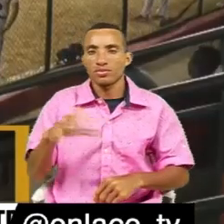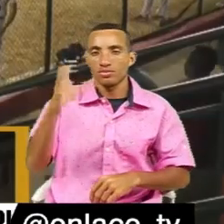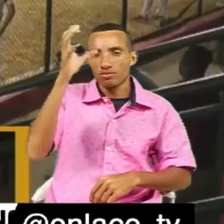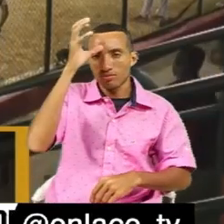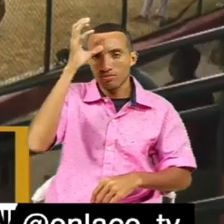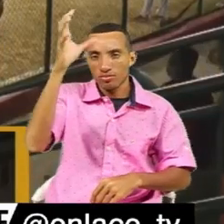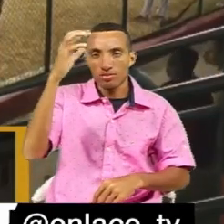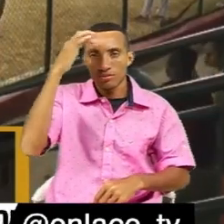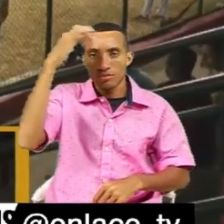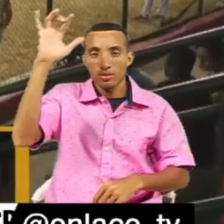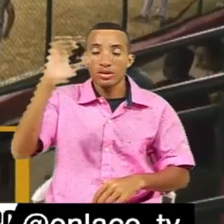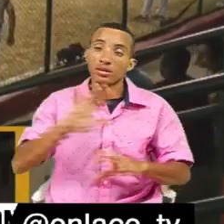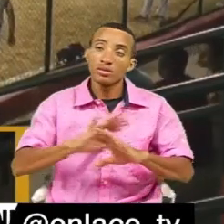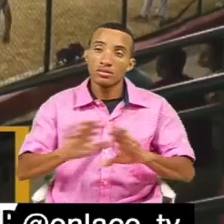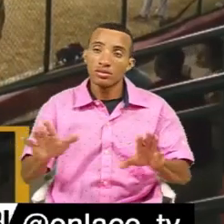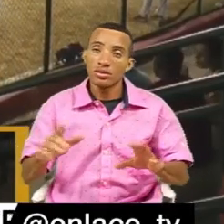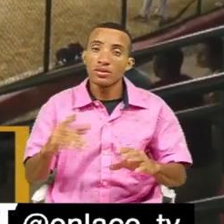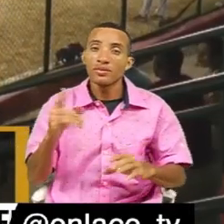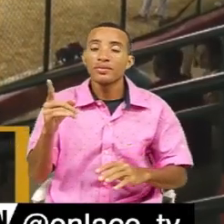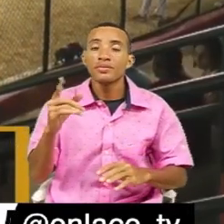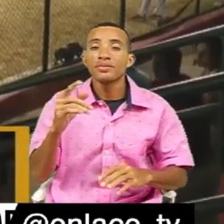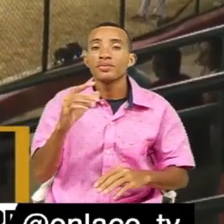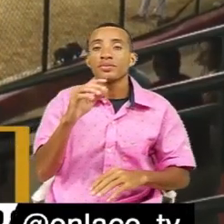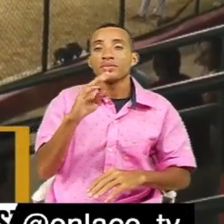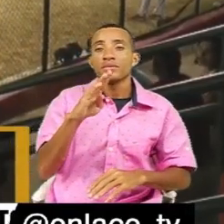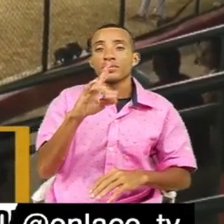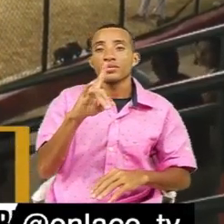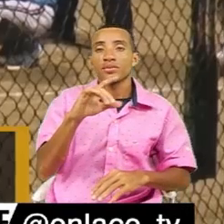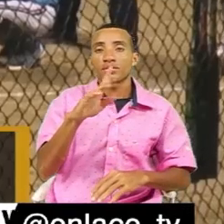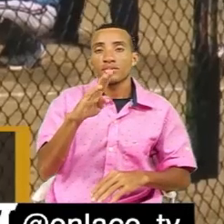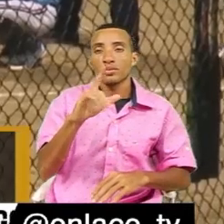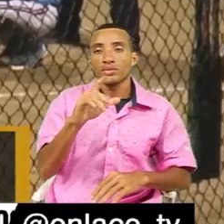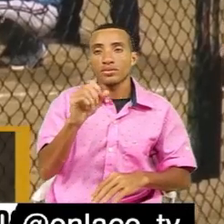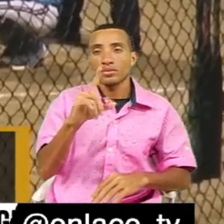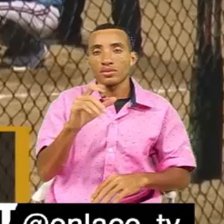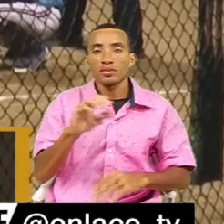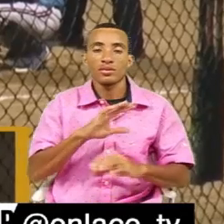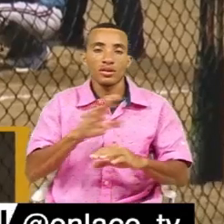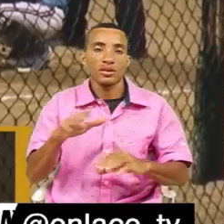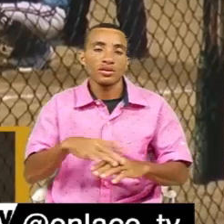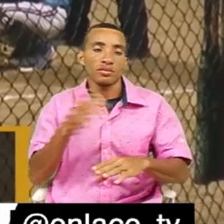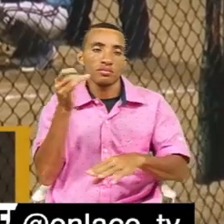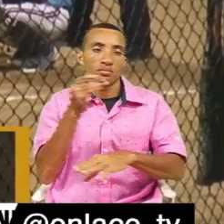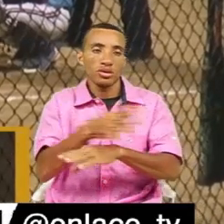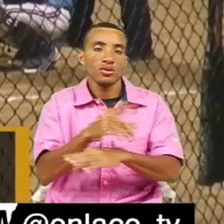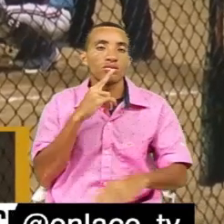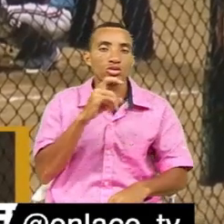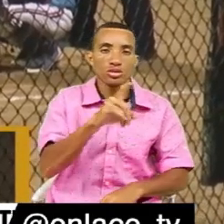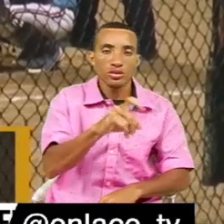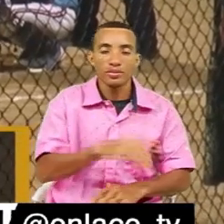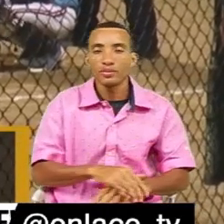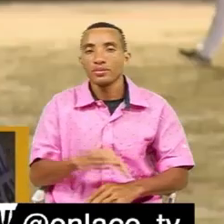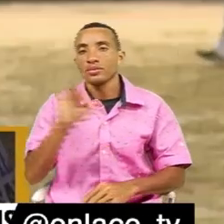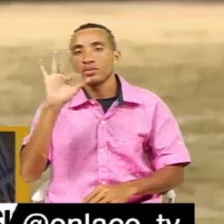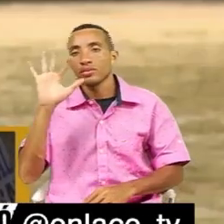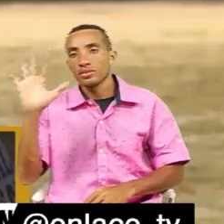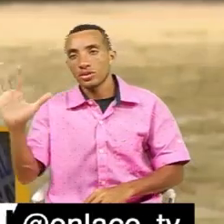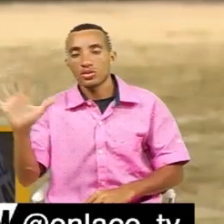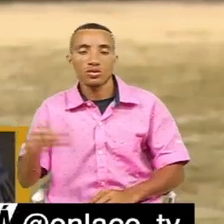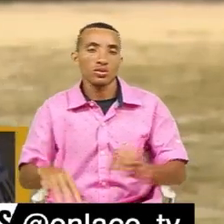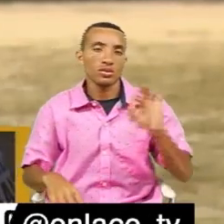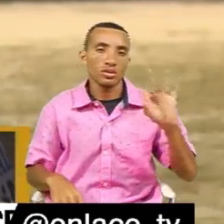emocionante partido, el representativo de Búfalos logró el título al derrotar a la selección Bucaramanga con un marcador de 5-3. Este